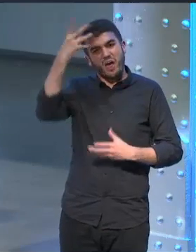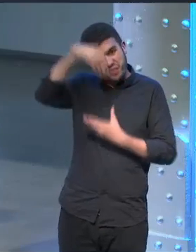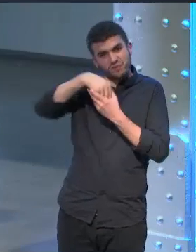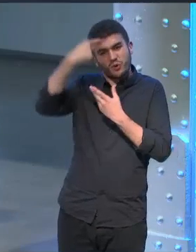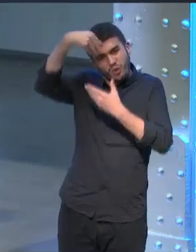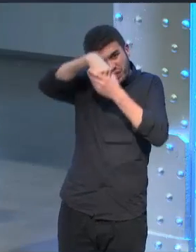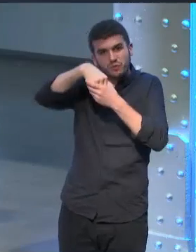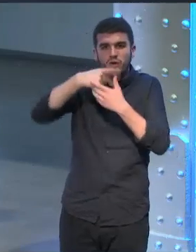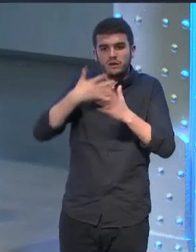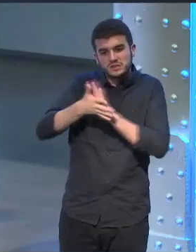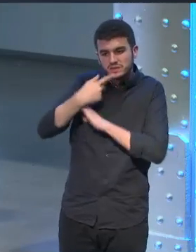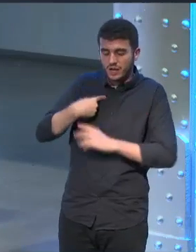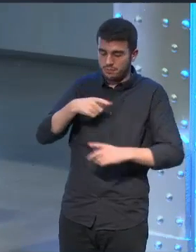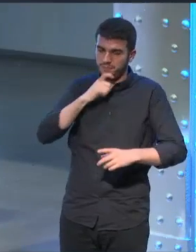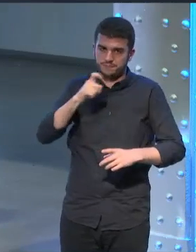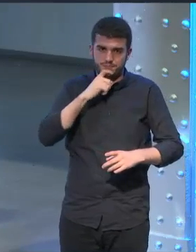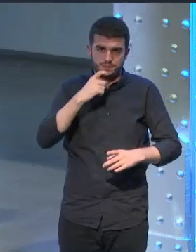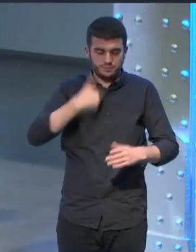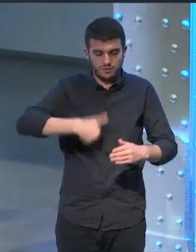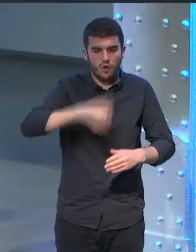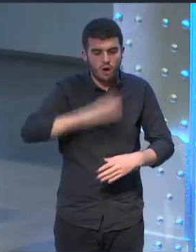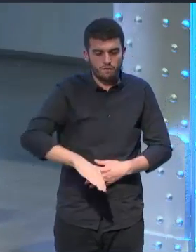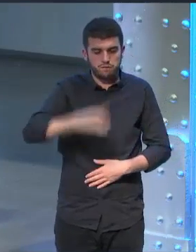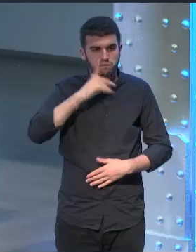por este tipo de carreras. Es muy difícil que